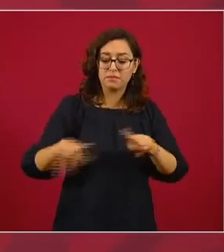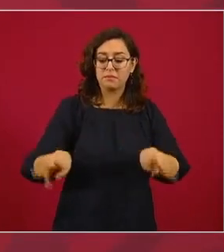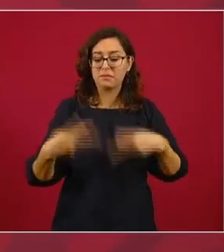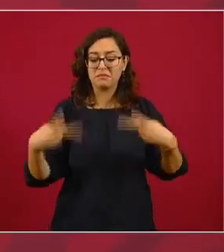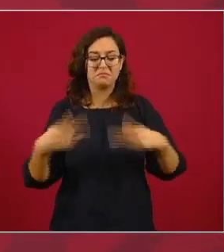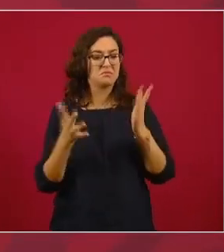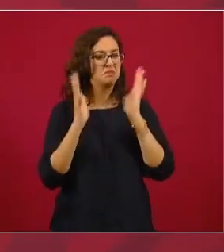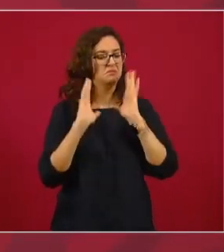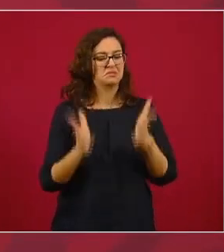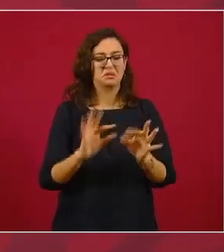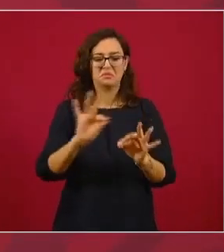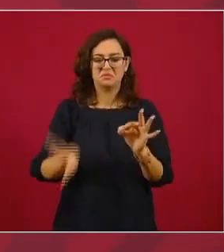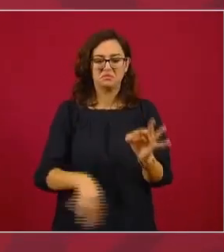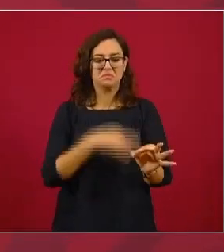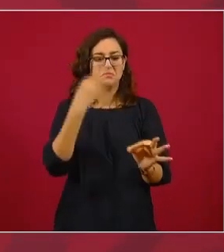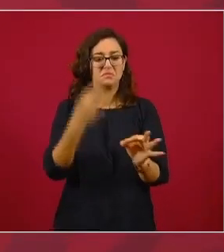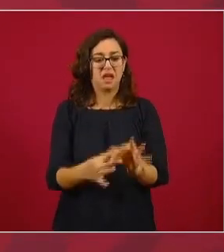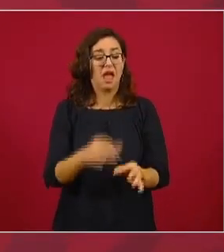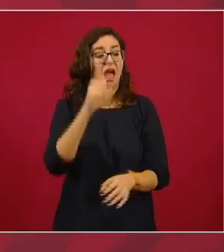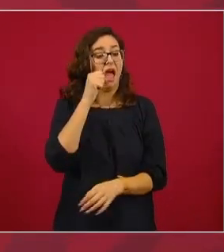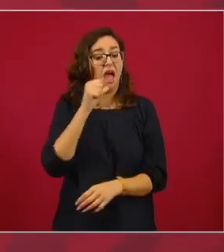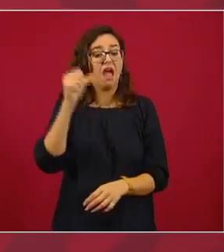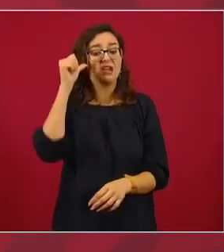Ayer habían colas